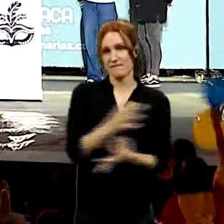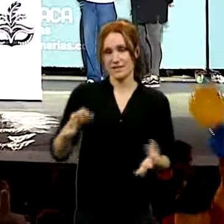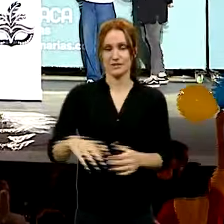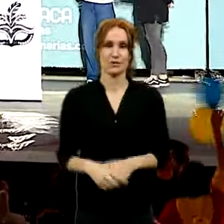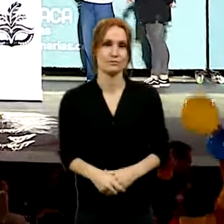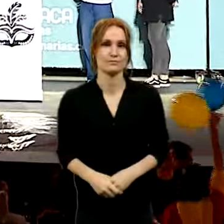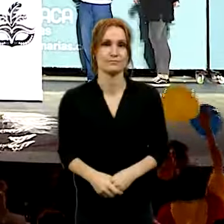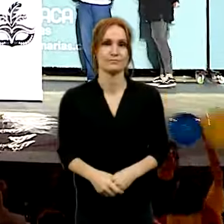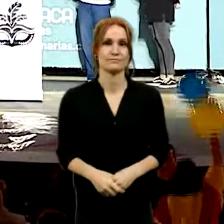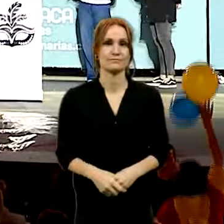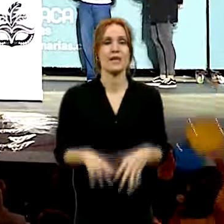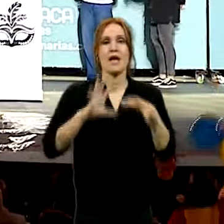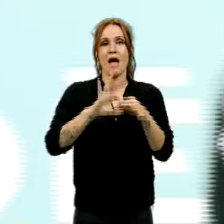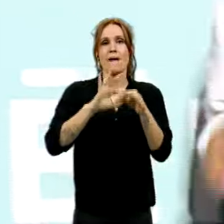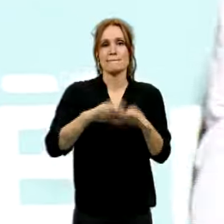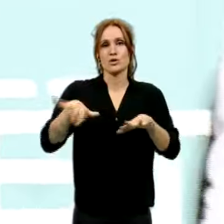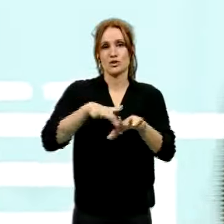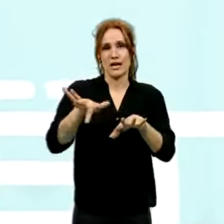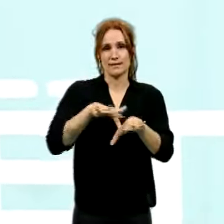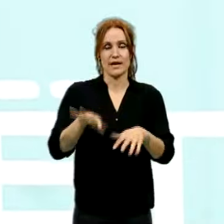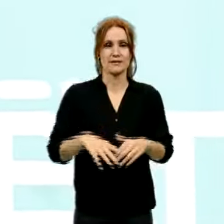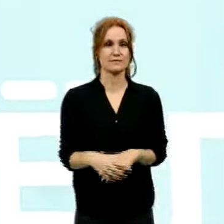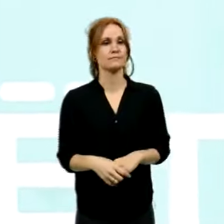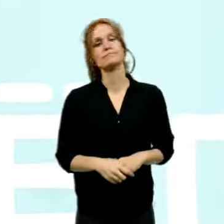Los amigos de los Chancletas.